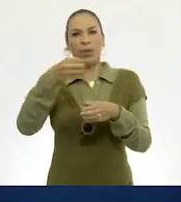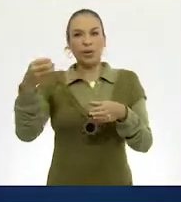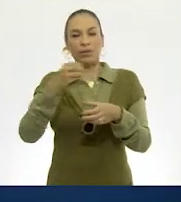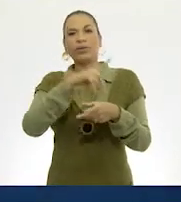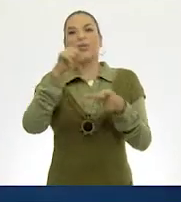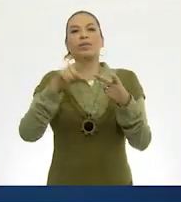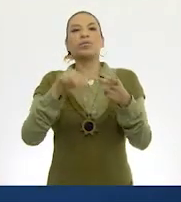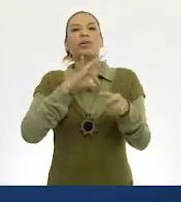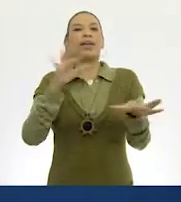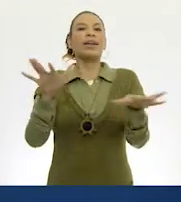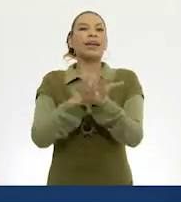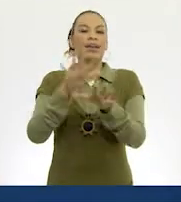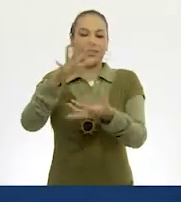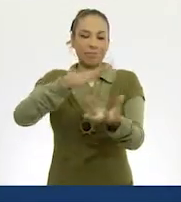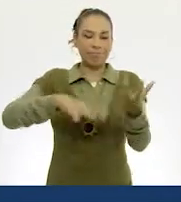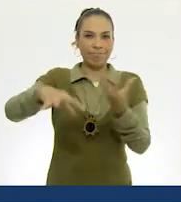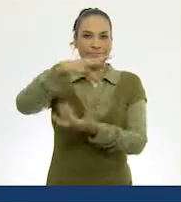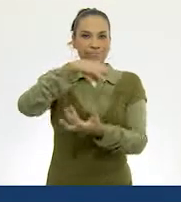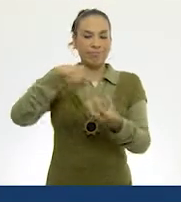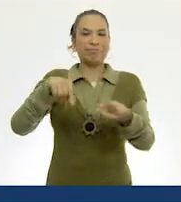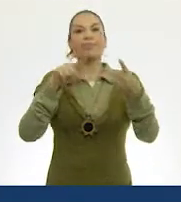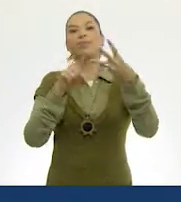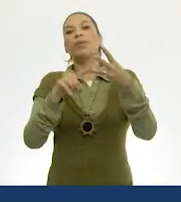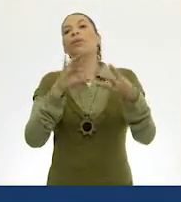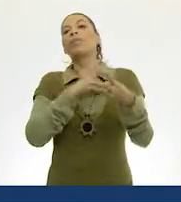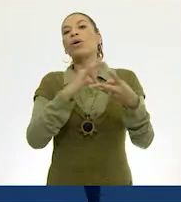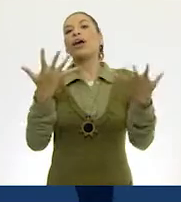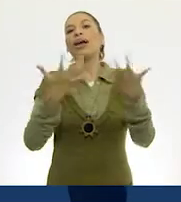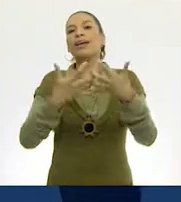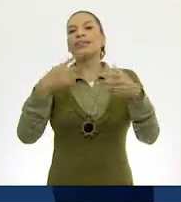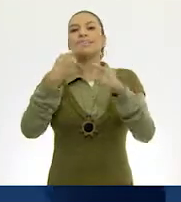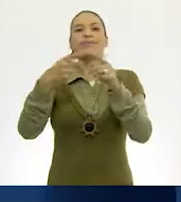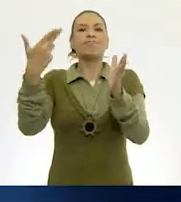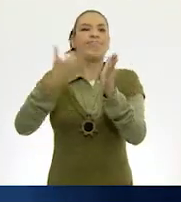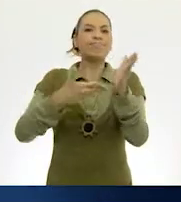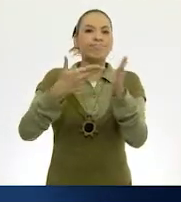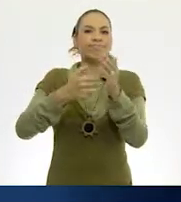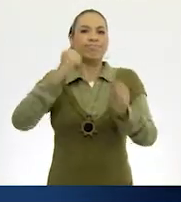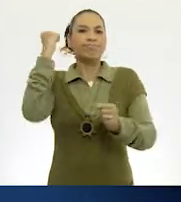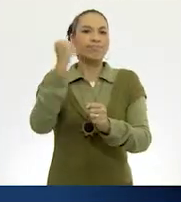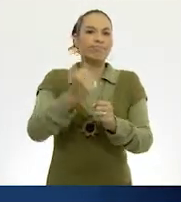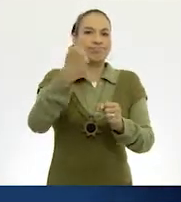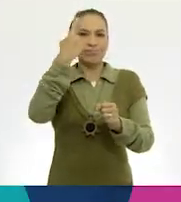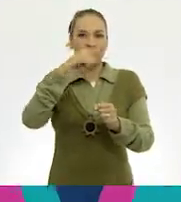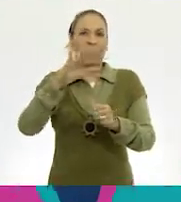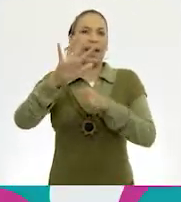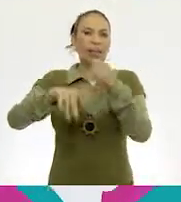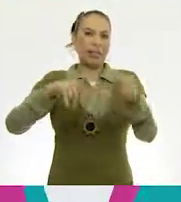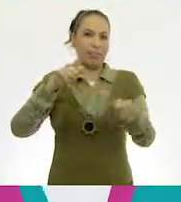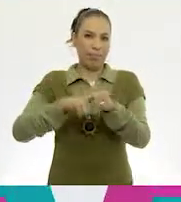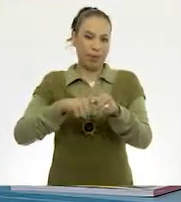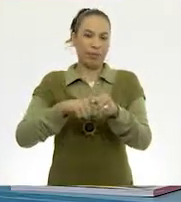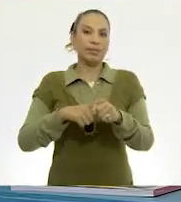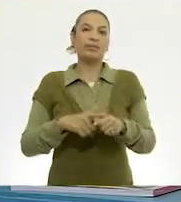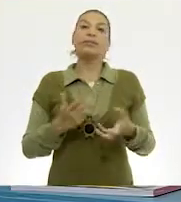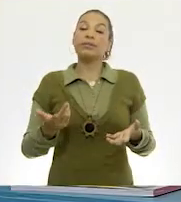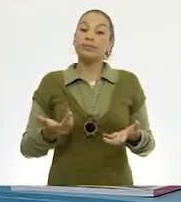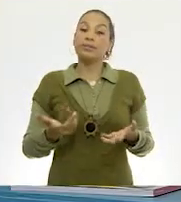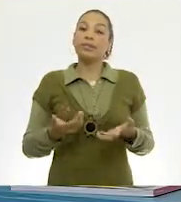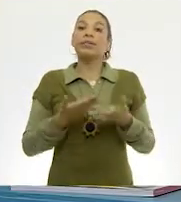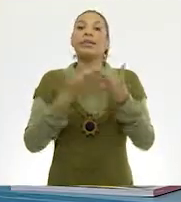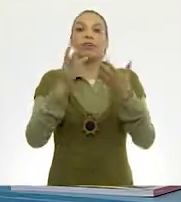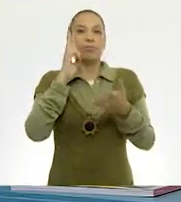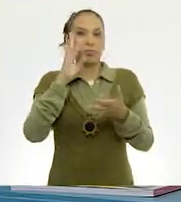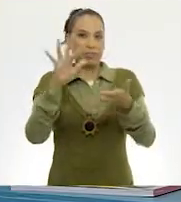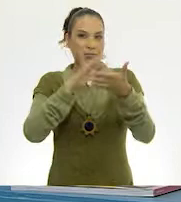que podían modificar su entorno, y tercero que podían fabricar herramientas y armas para cazar animales. Vamos a ver el